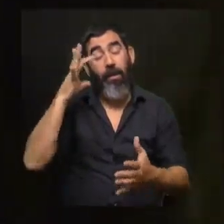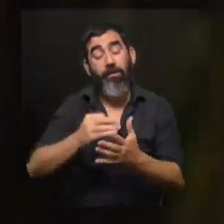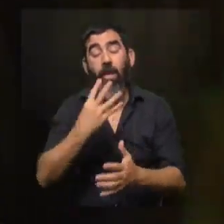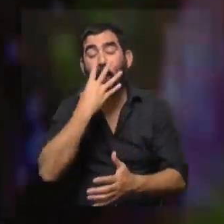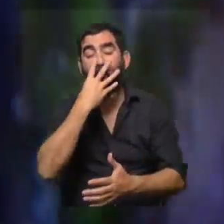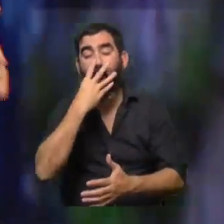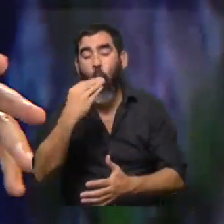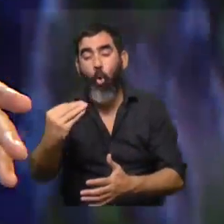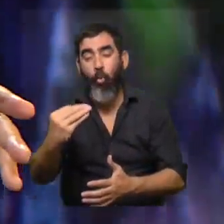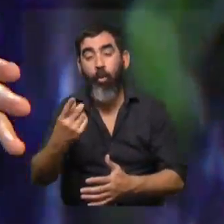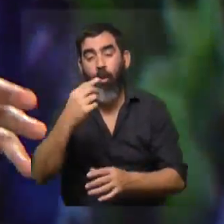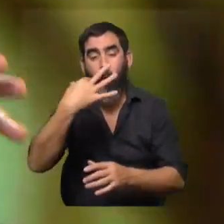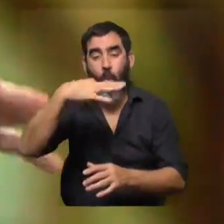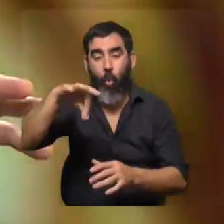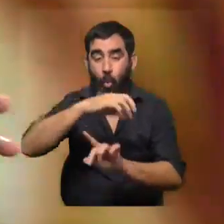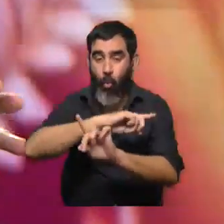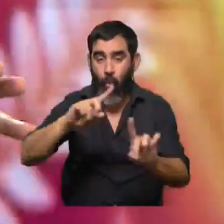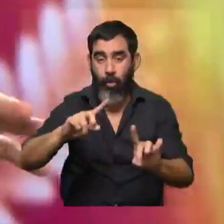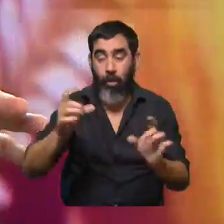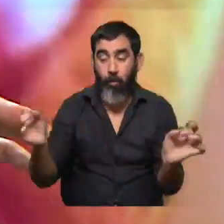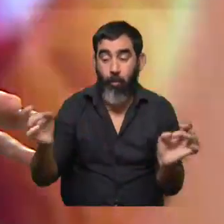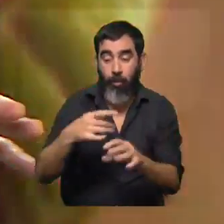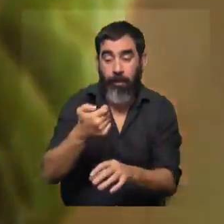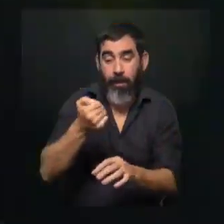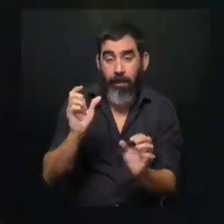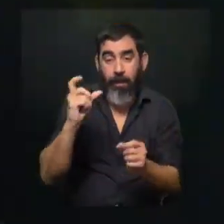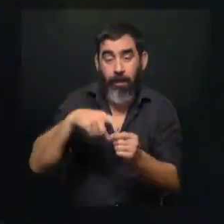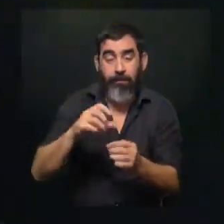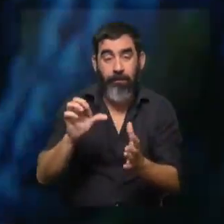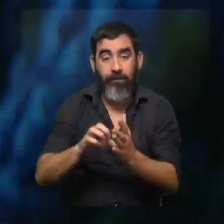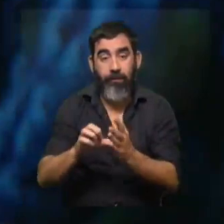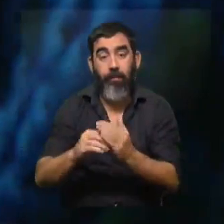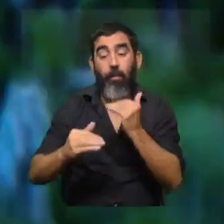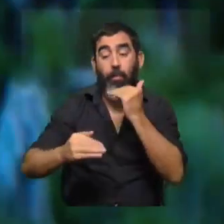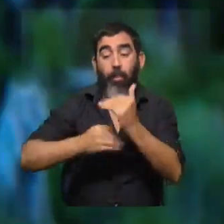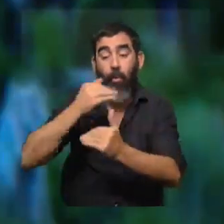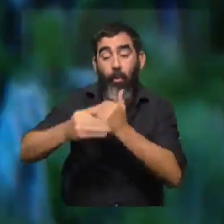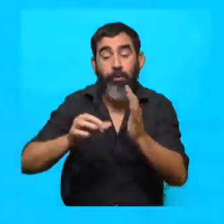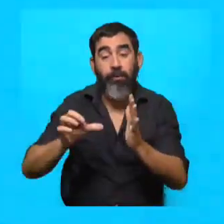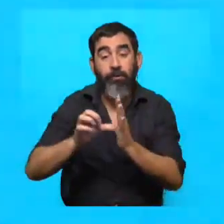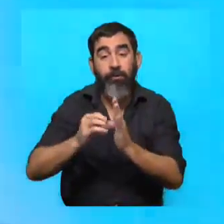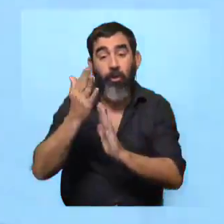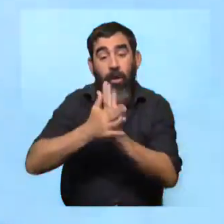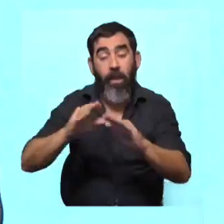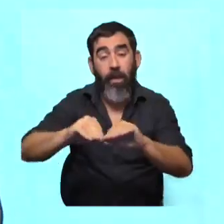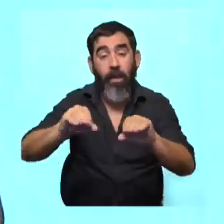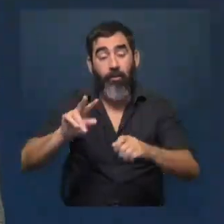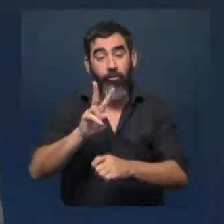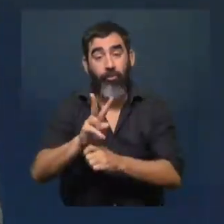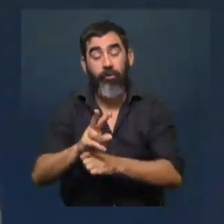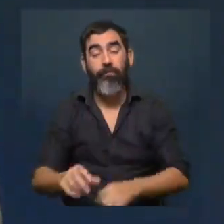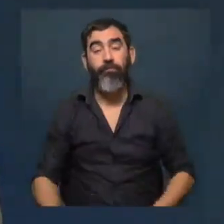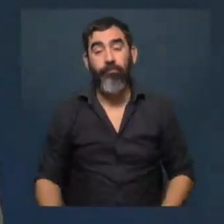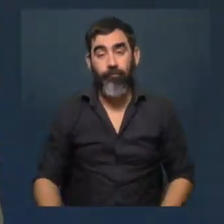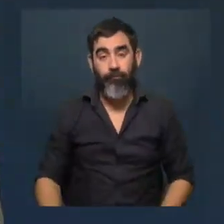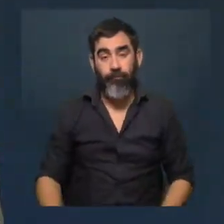Lobos, pero no es la única zona que está pronta a ingresar al sistema. ¿Está en proceso de ingreso al Sistema Nacional de Áreas Protegidas? Sí, está en